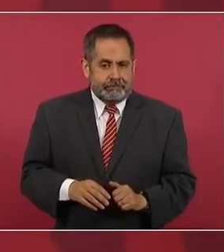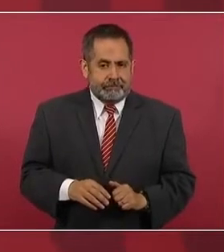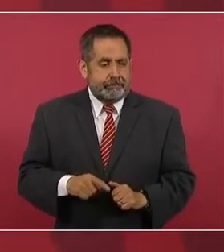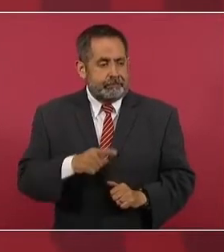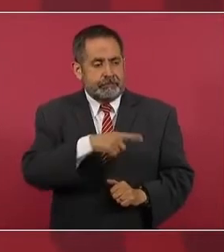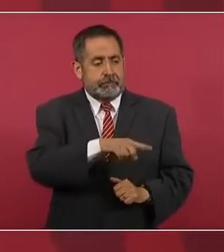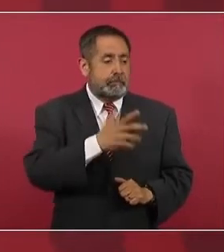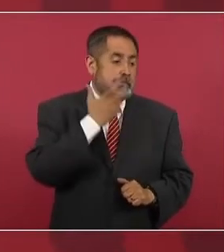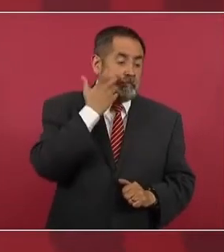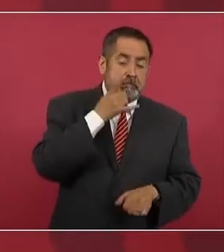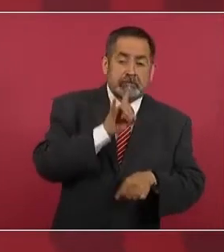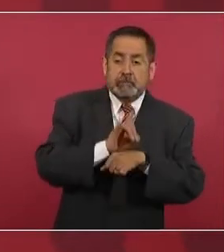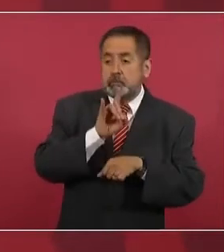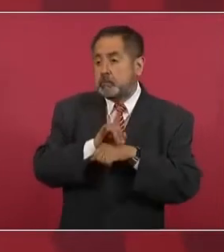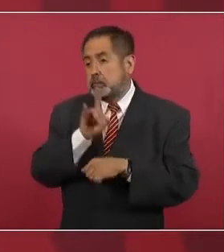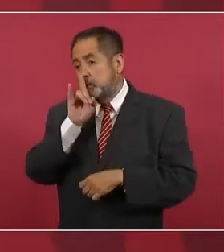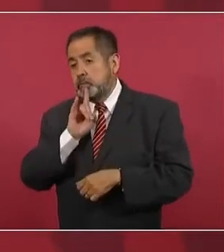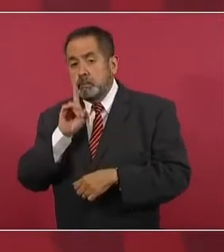simulando,